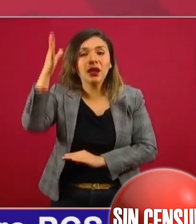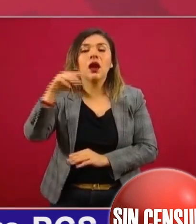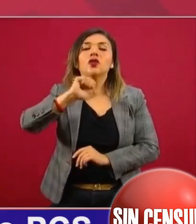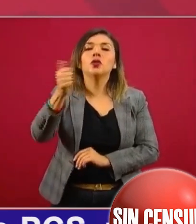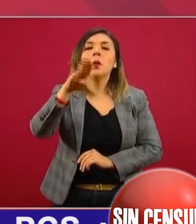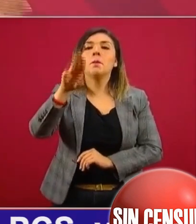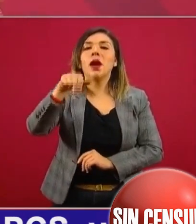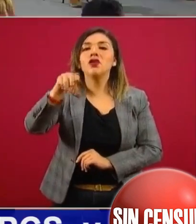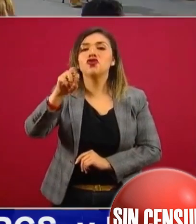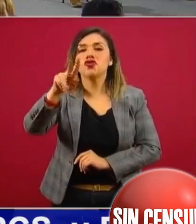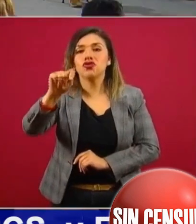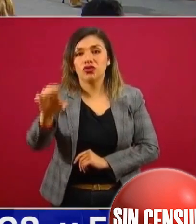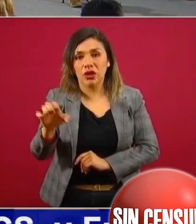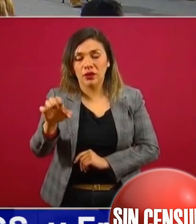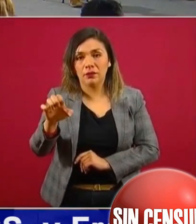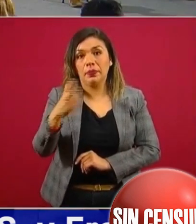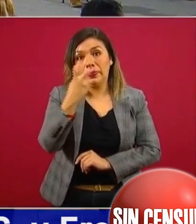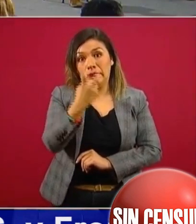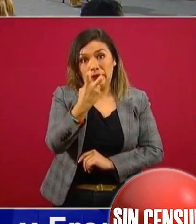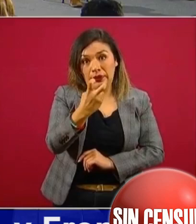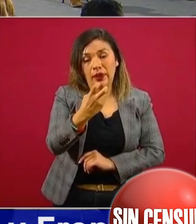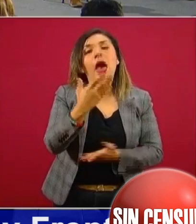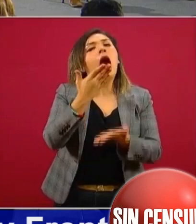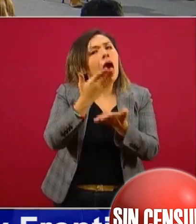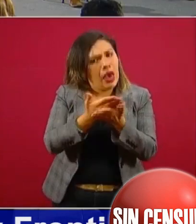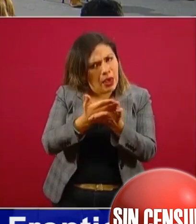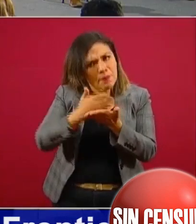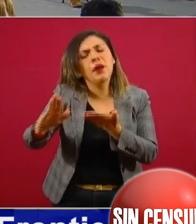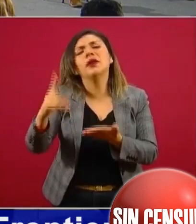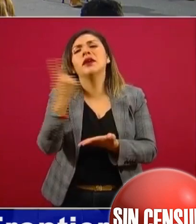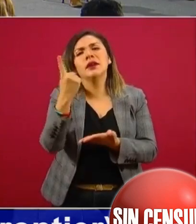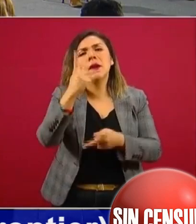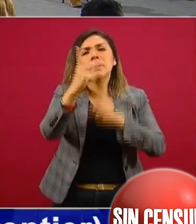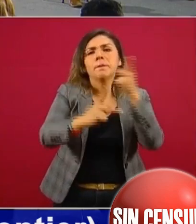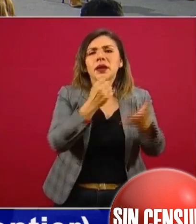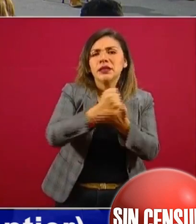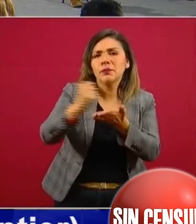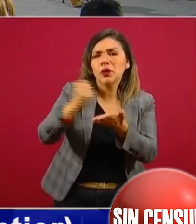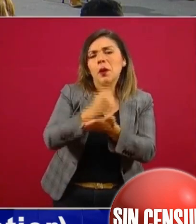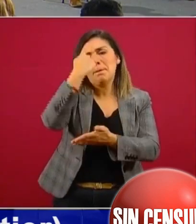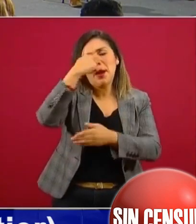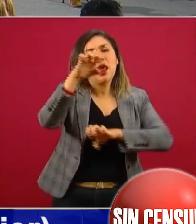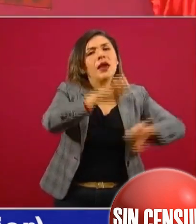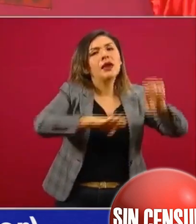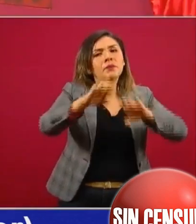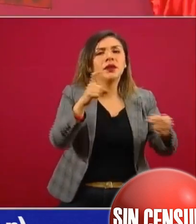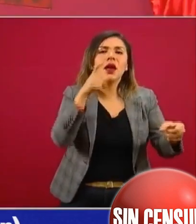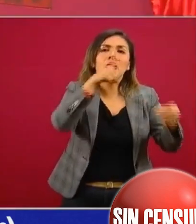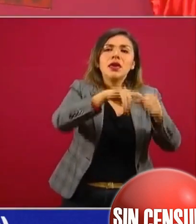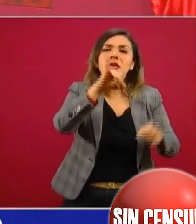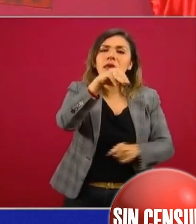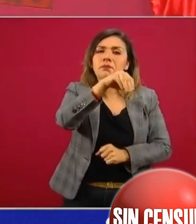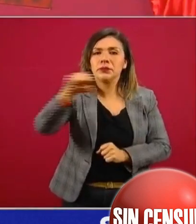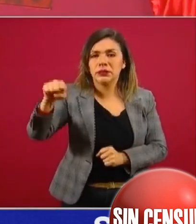Esto es aparte de los créditos para los empresarios del Seguro Social.